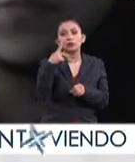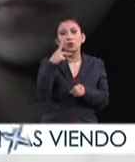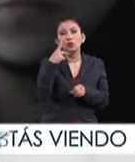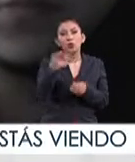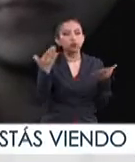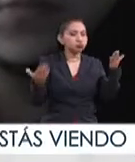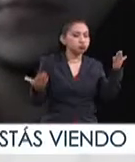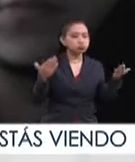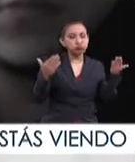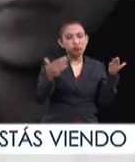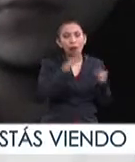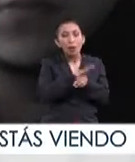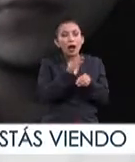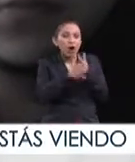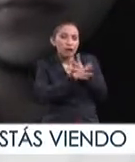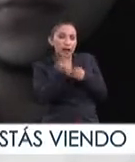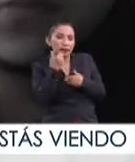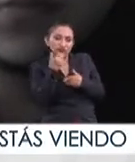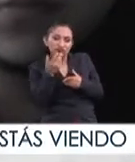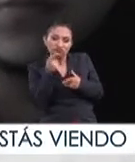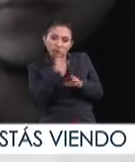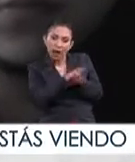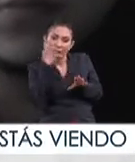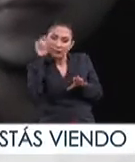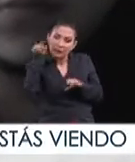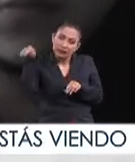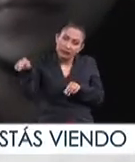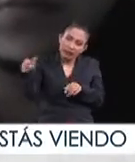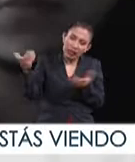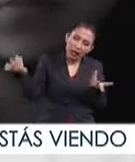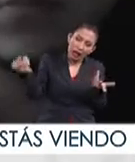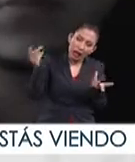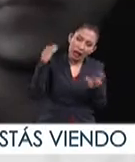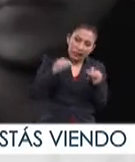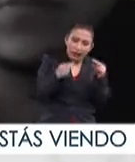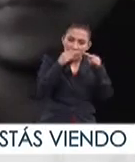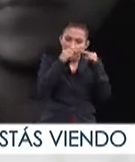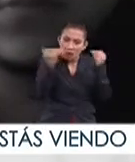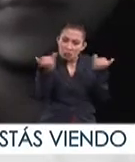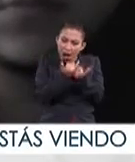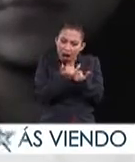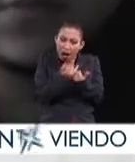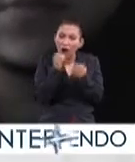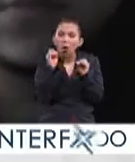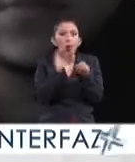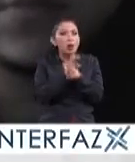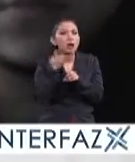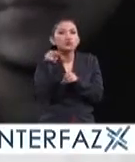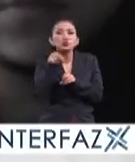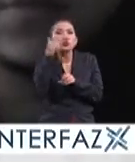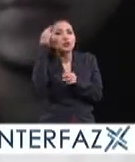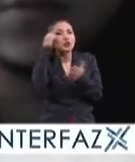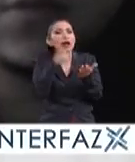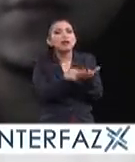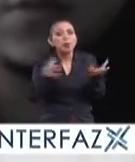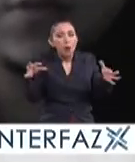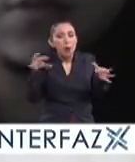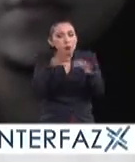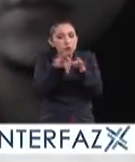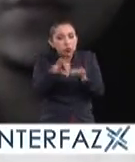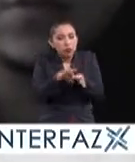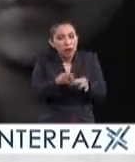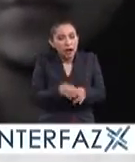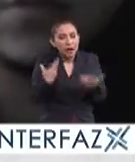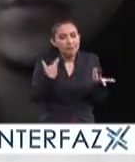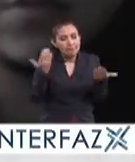tu comparativo? ¿Qué cosas te parecieron más difíciles, del mismo nivel? ¿O cómo crees que se complementan